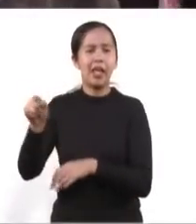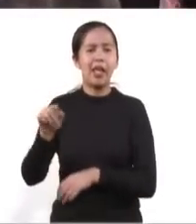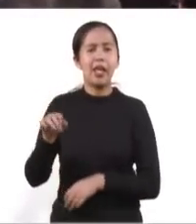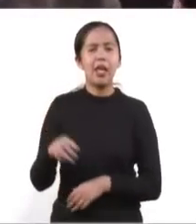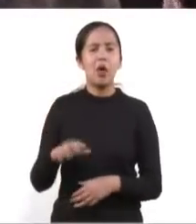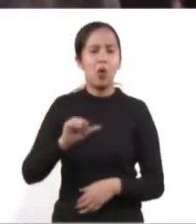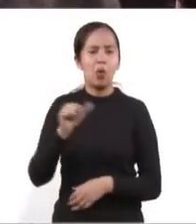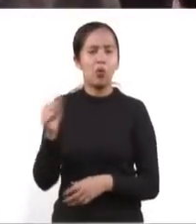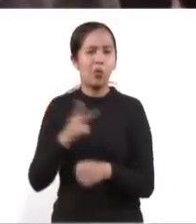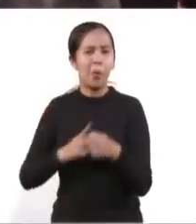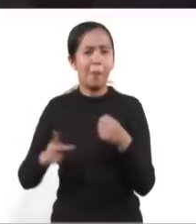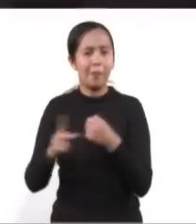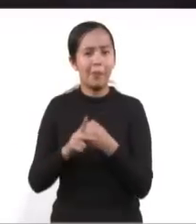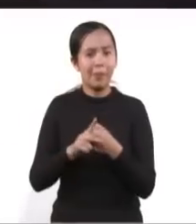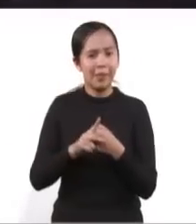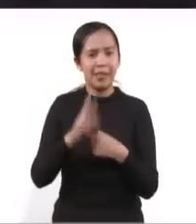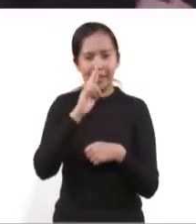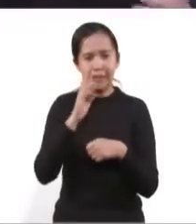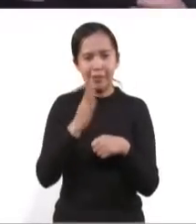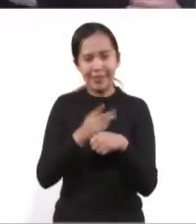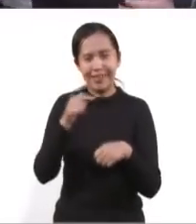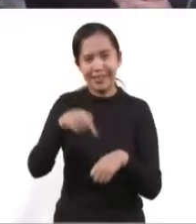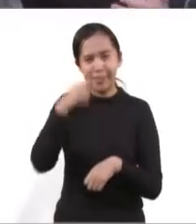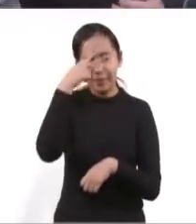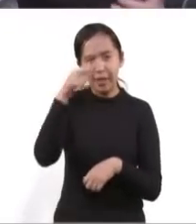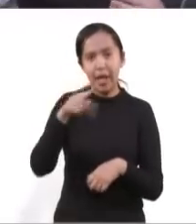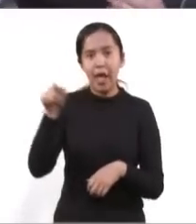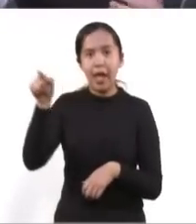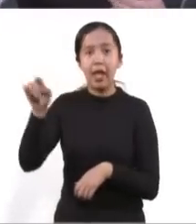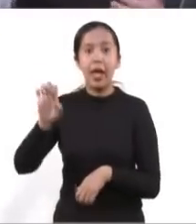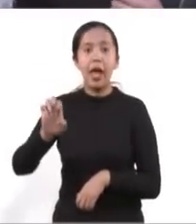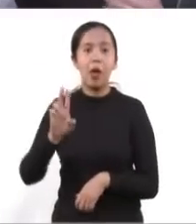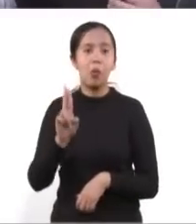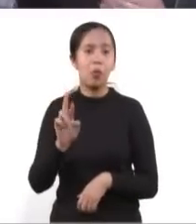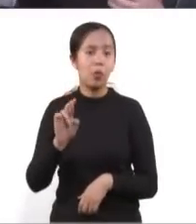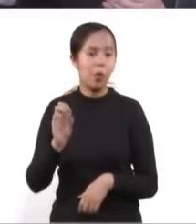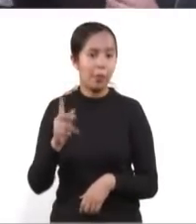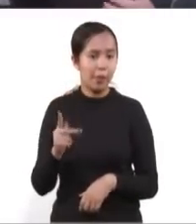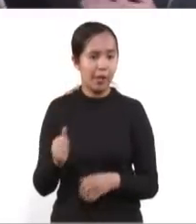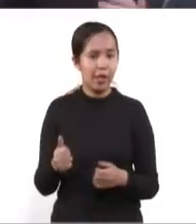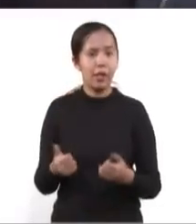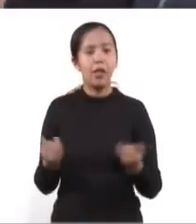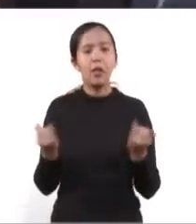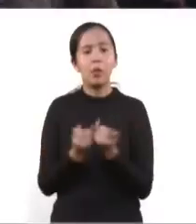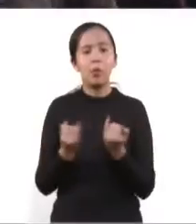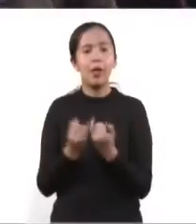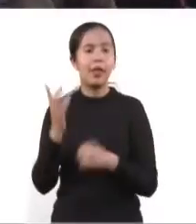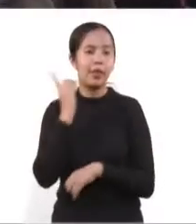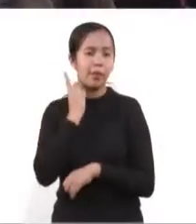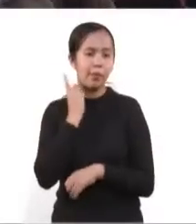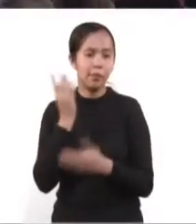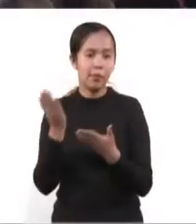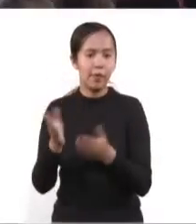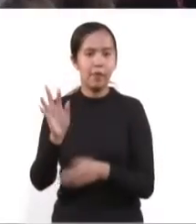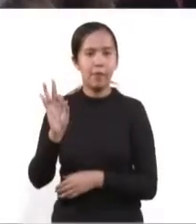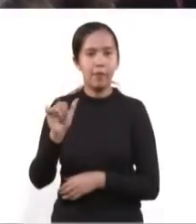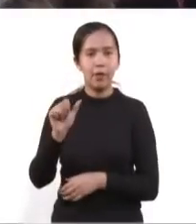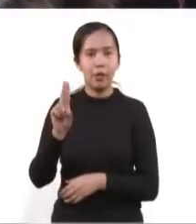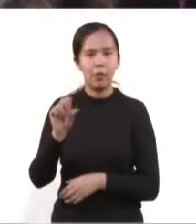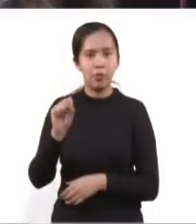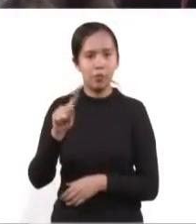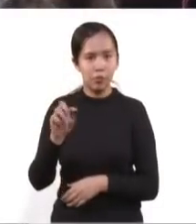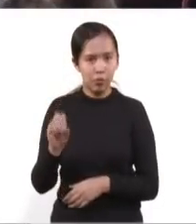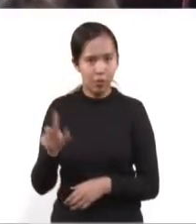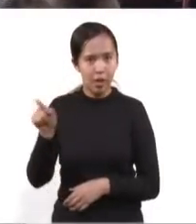en representación de México ante el Congreso de Europa. Nos acompaña el diputado Fausto Manuel Zamorano